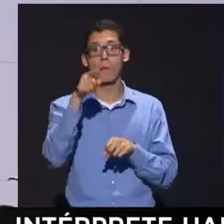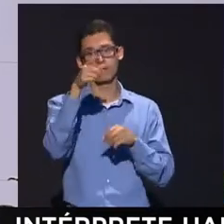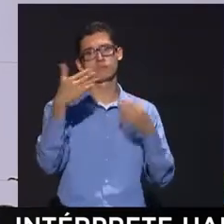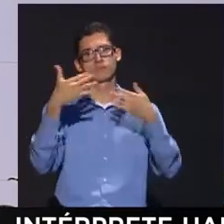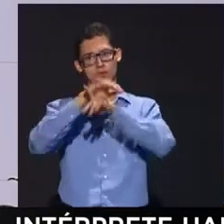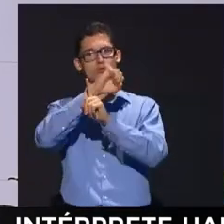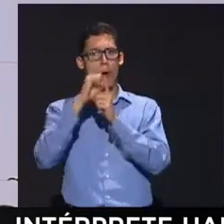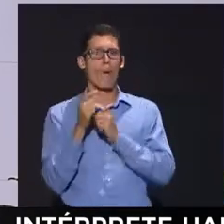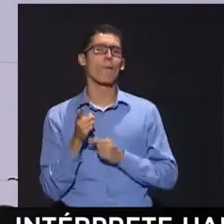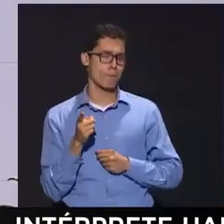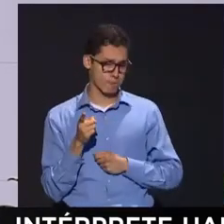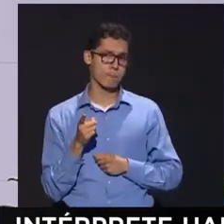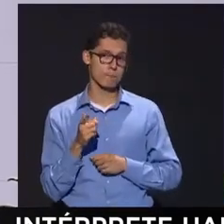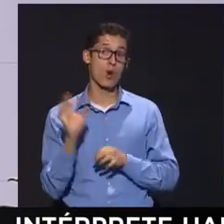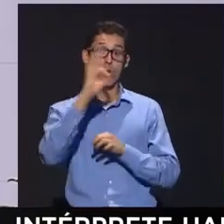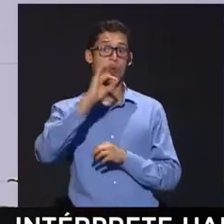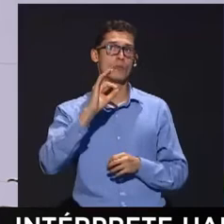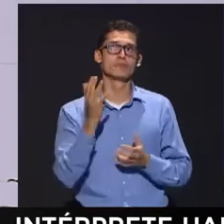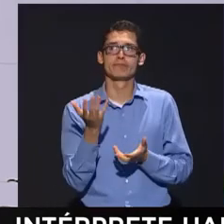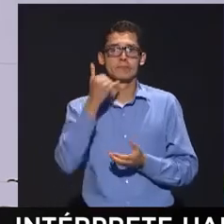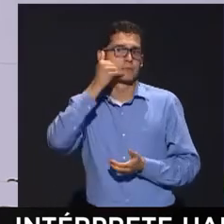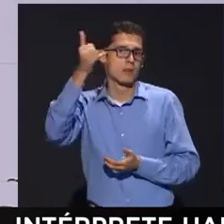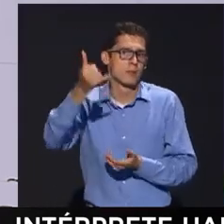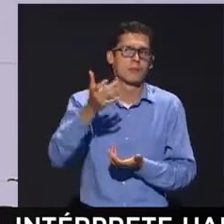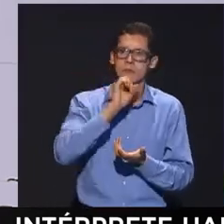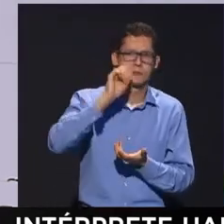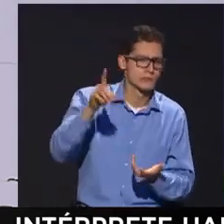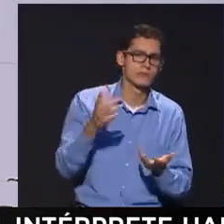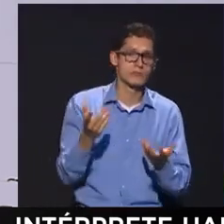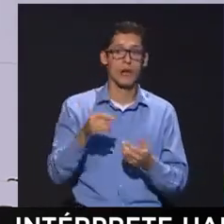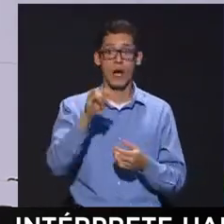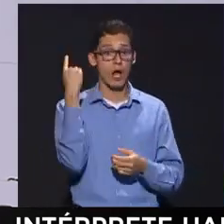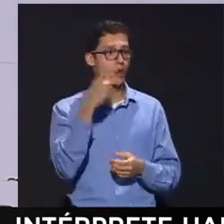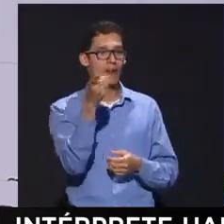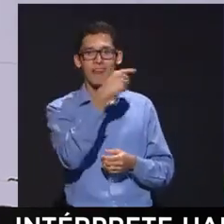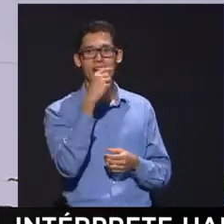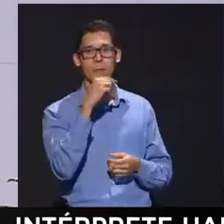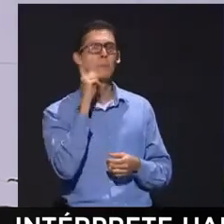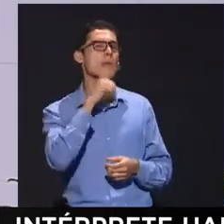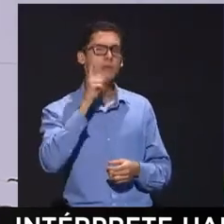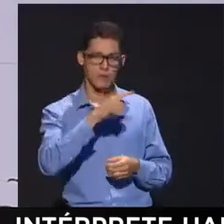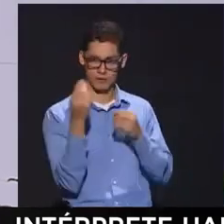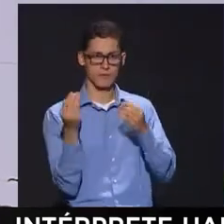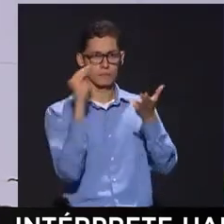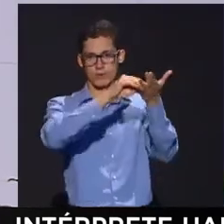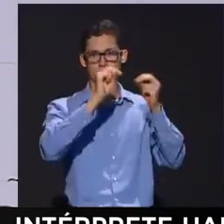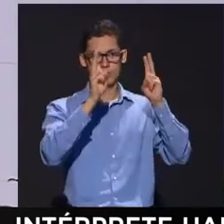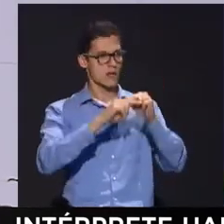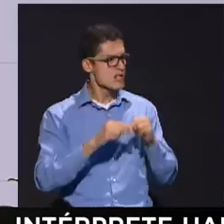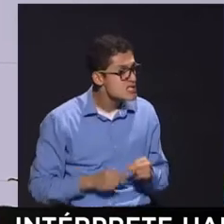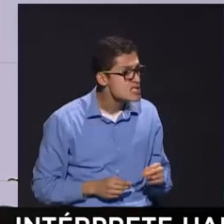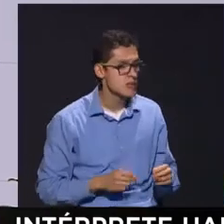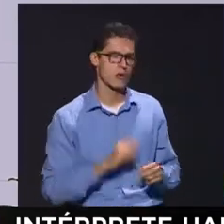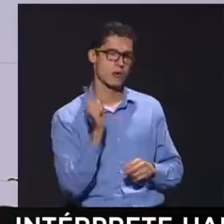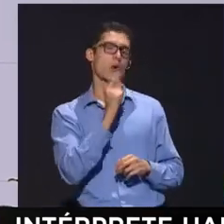redes sociales de esta institución y preguntar directamente a ellos y no caer de pronto en las falsas noticias. Muchas gracias a todos por acompañarnos en